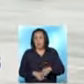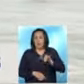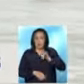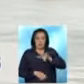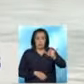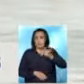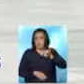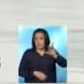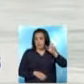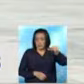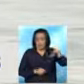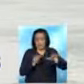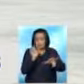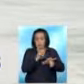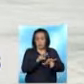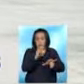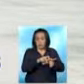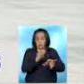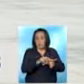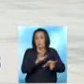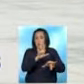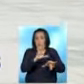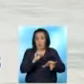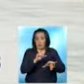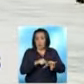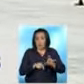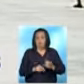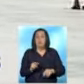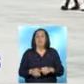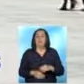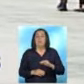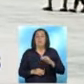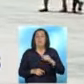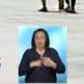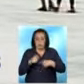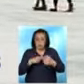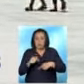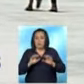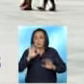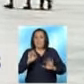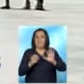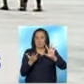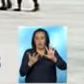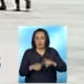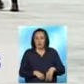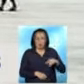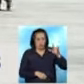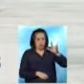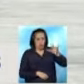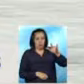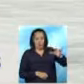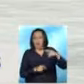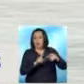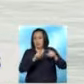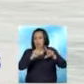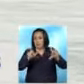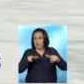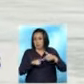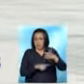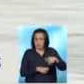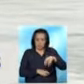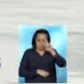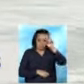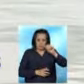en estos aviones y diarios salen entre 18 y 20 vuelos a diferentes zonas del país. Esperan, pues, ellos